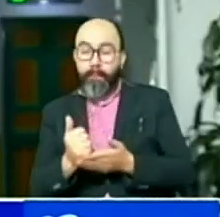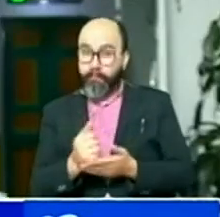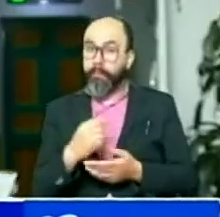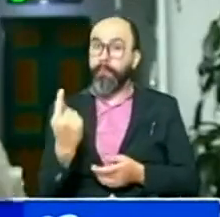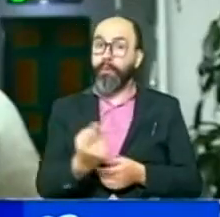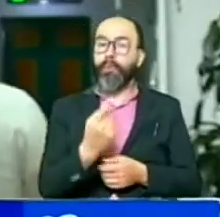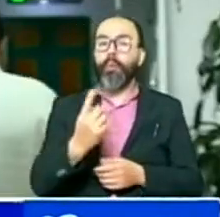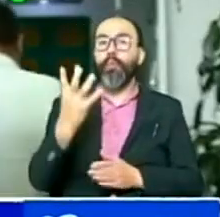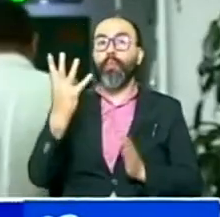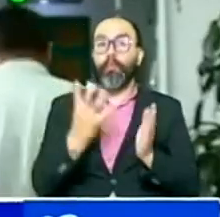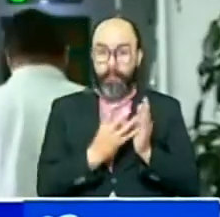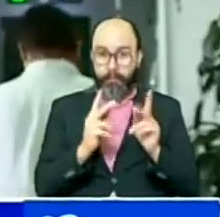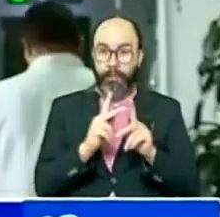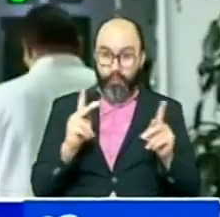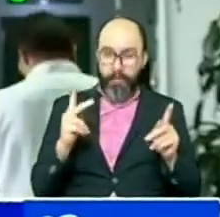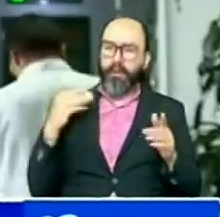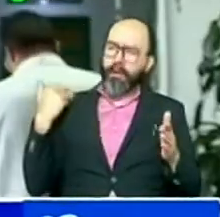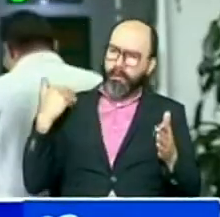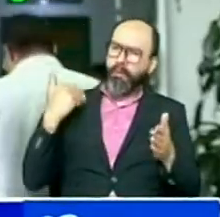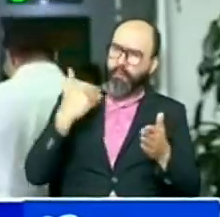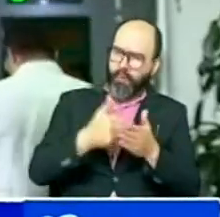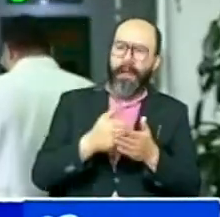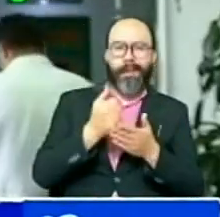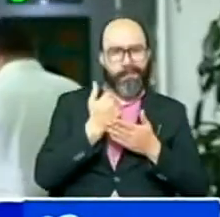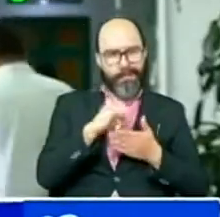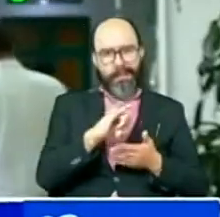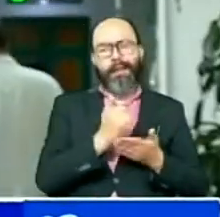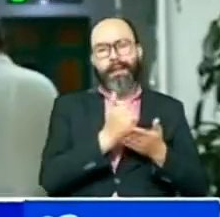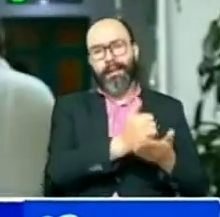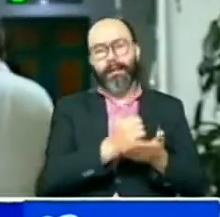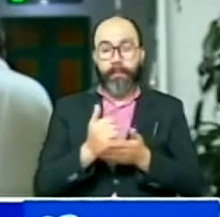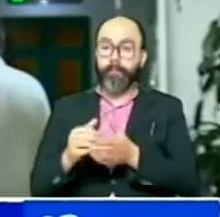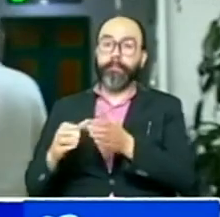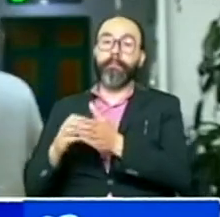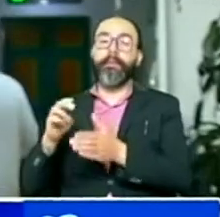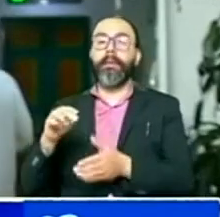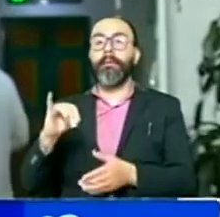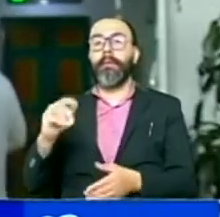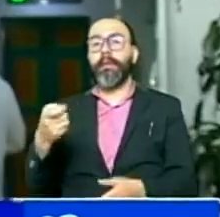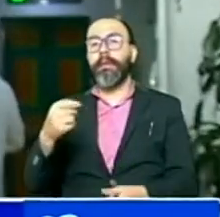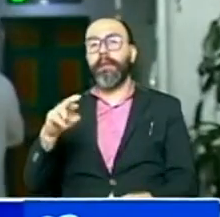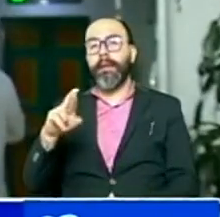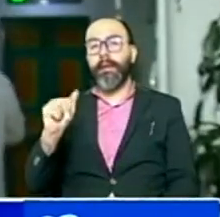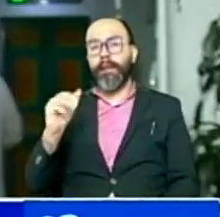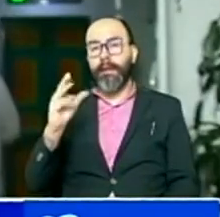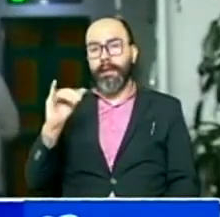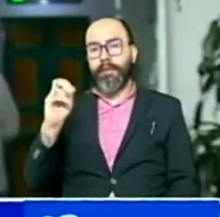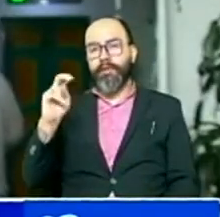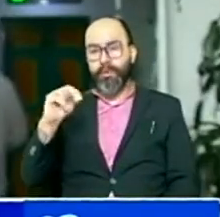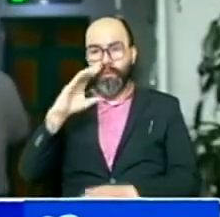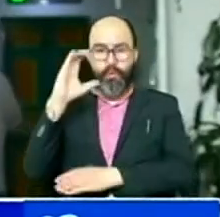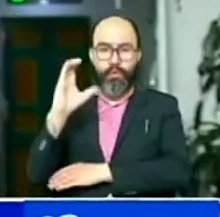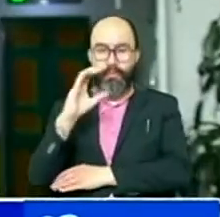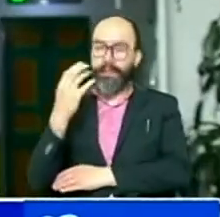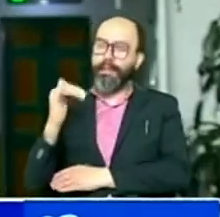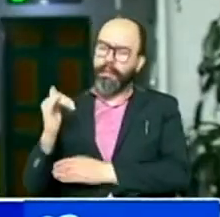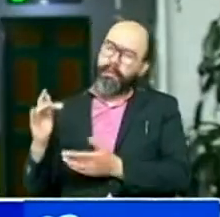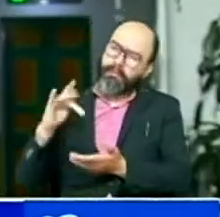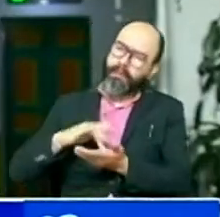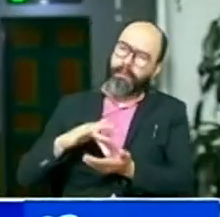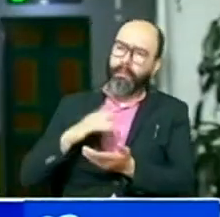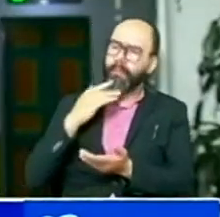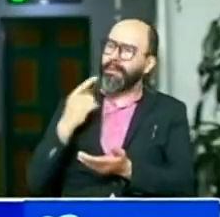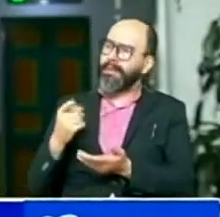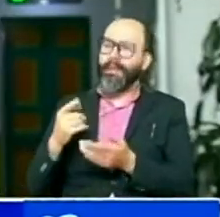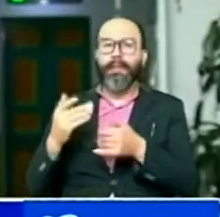4.000 personas hasta la fecha. Venimos trabajando de la mano con Migración Colombia. El dato que nos reporta Migración Colombia es que tenemos en el departamento